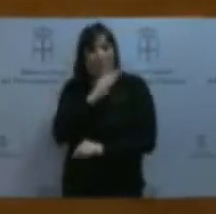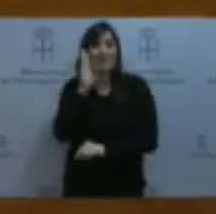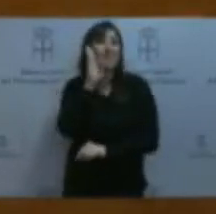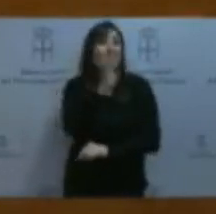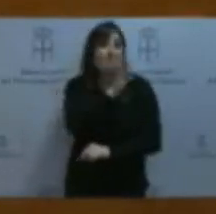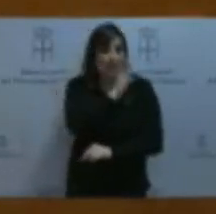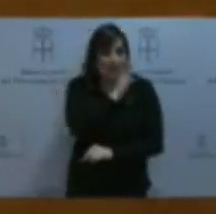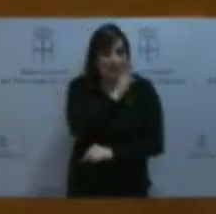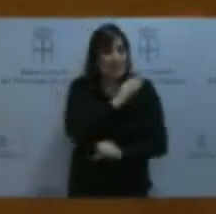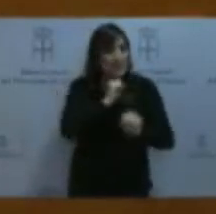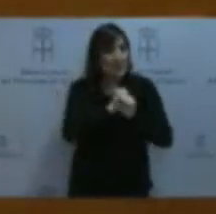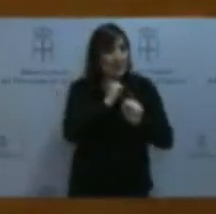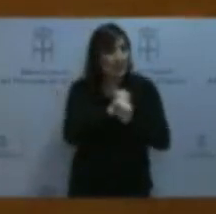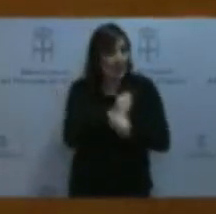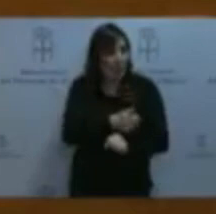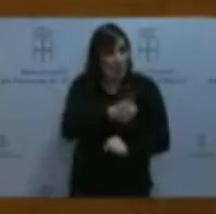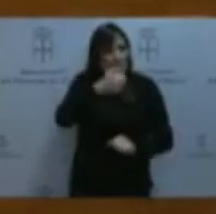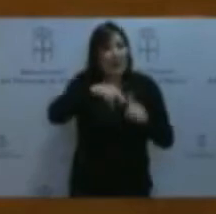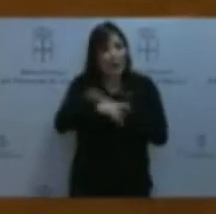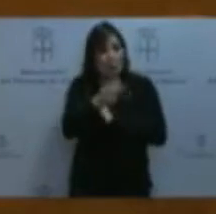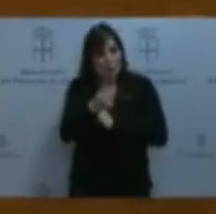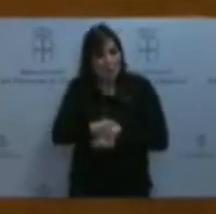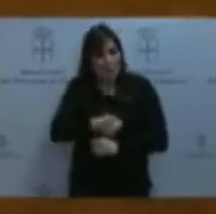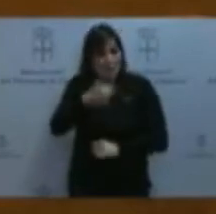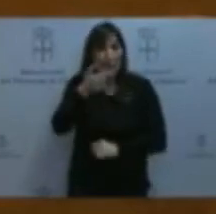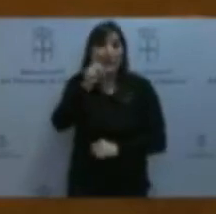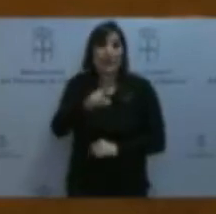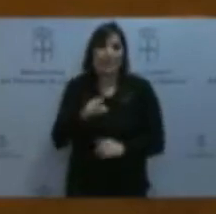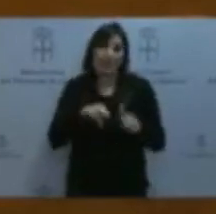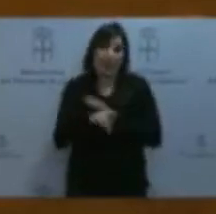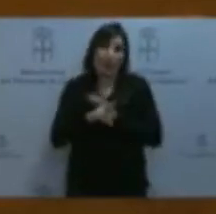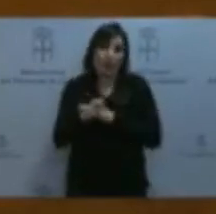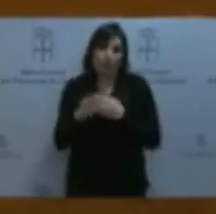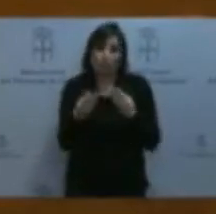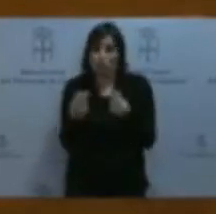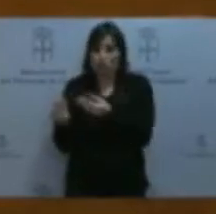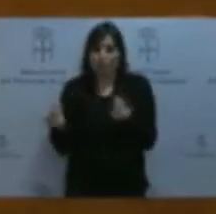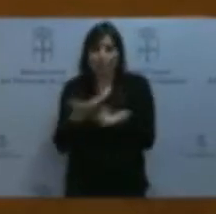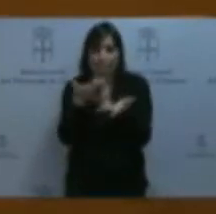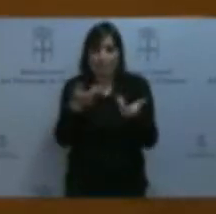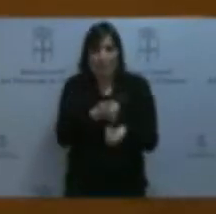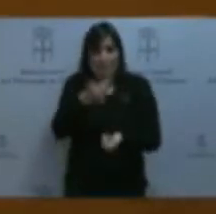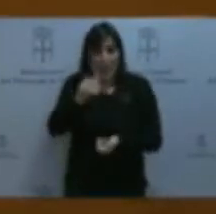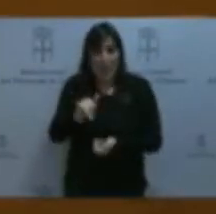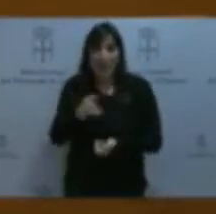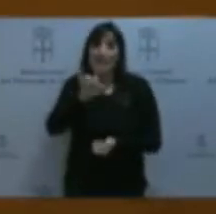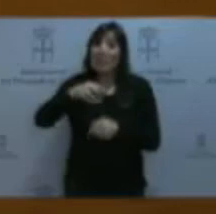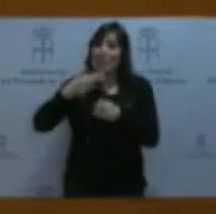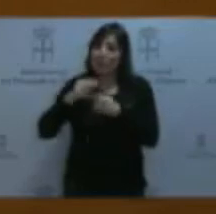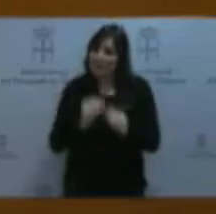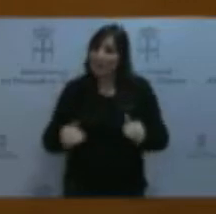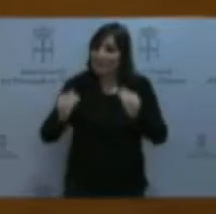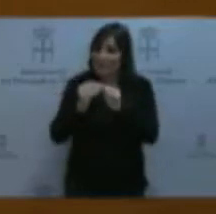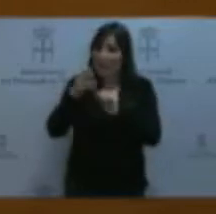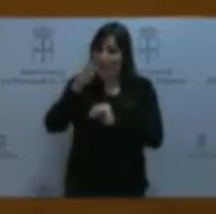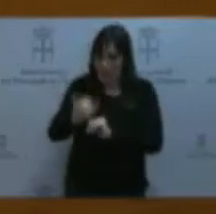recursos económicos y más recursos materiales a disposición y tienen políticas de igualdad. La brecha salarial entre